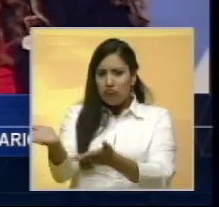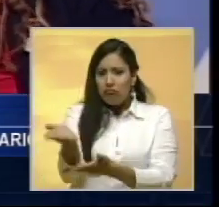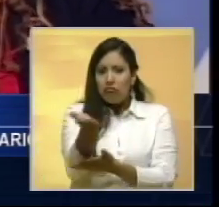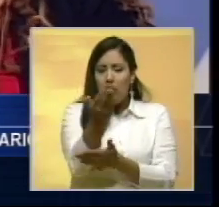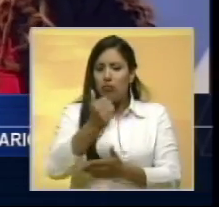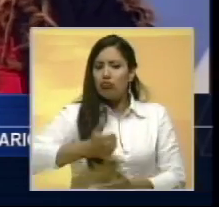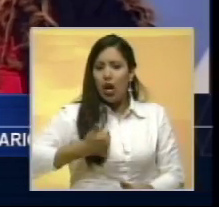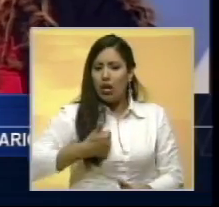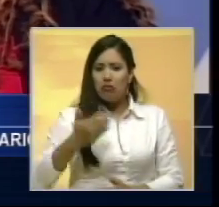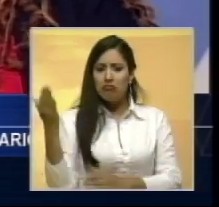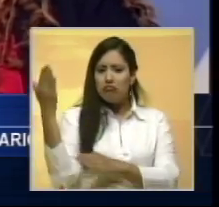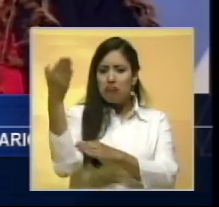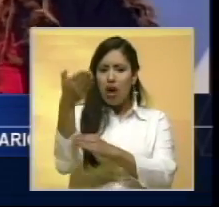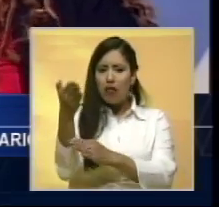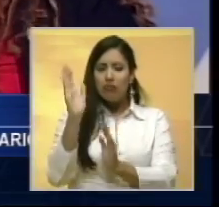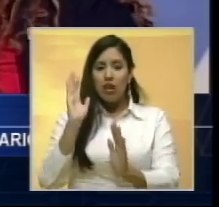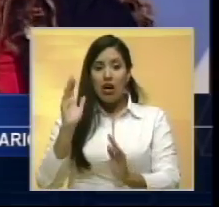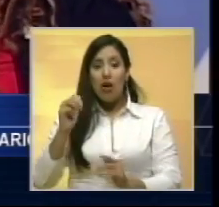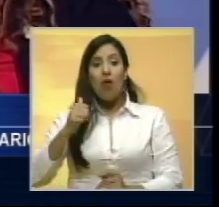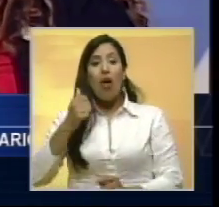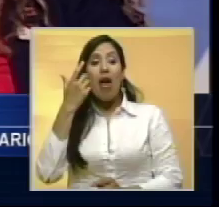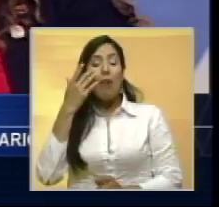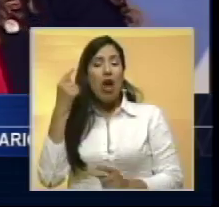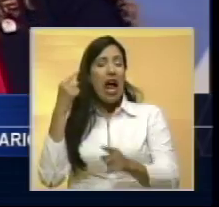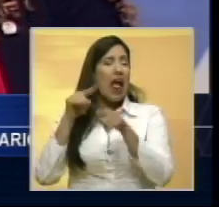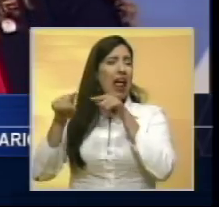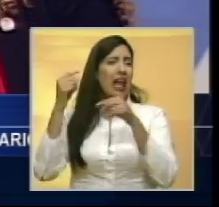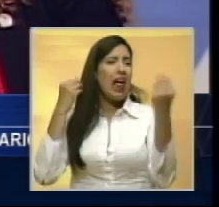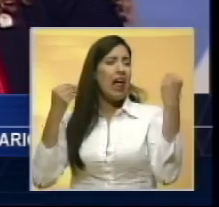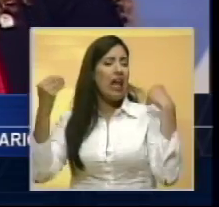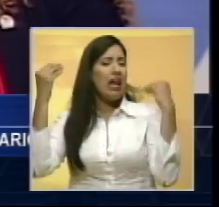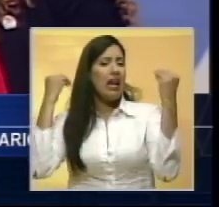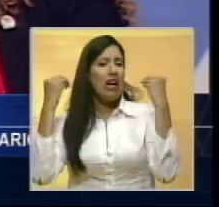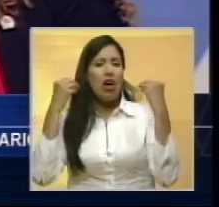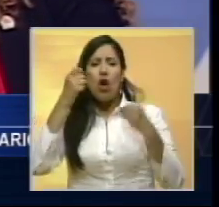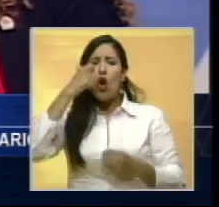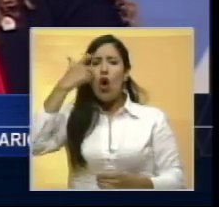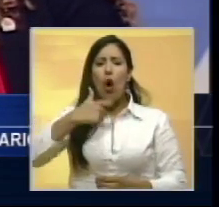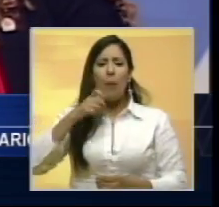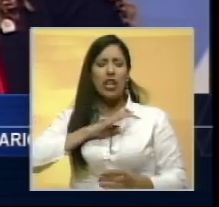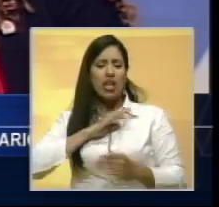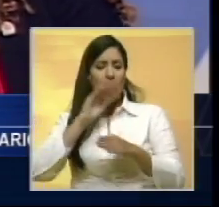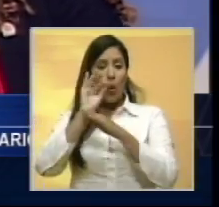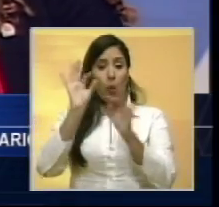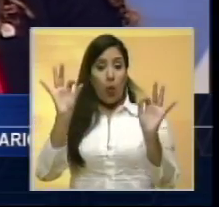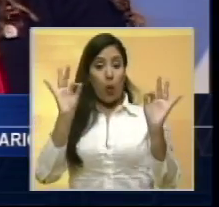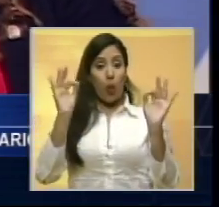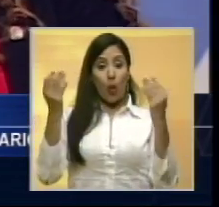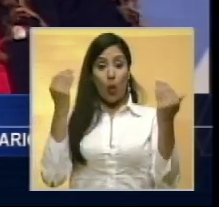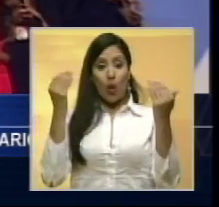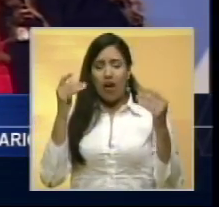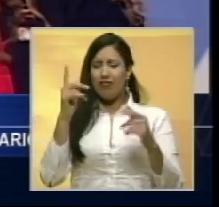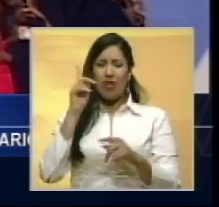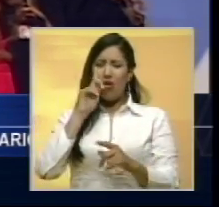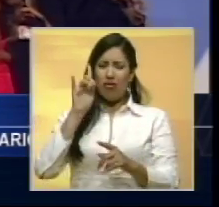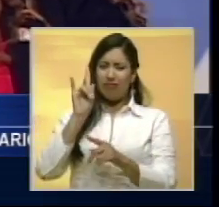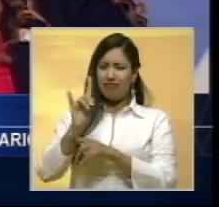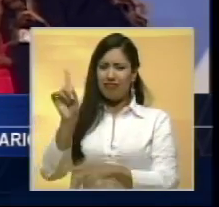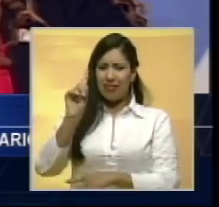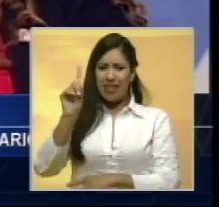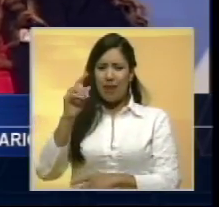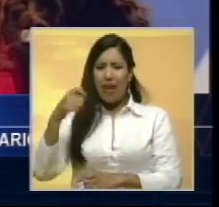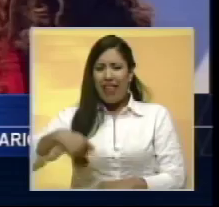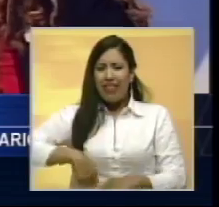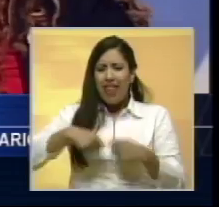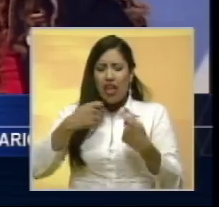cuando ella quiera. Cuando le estén diciendo por allí que el tipo tiene privilegios, que no crean eso. Eso es